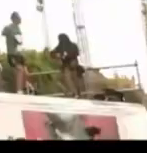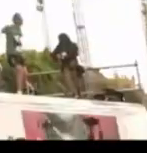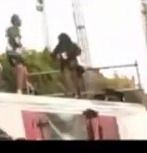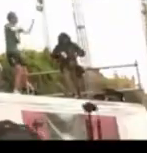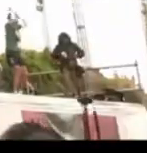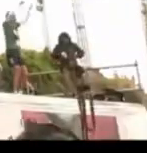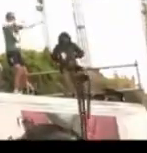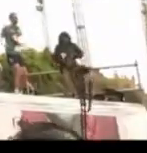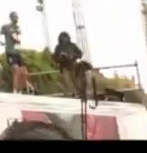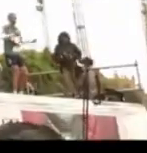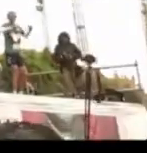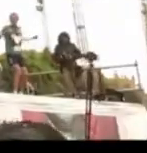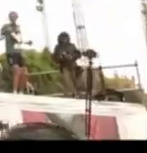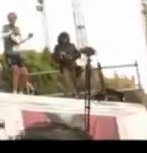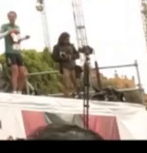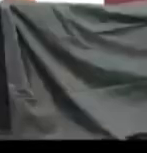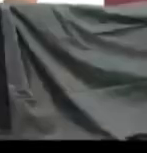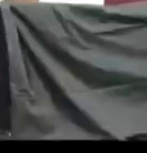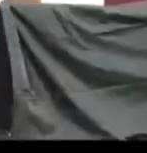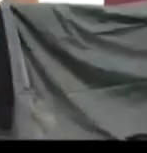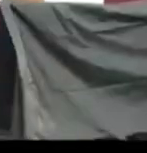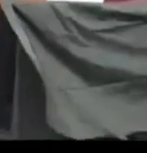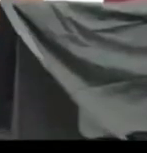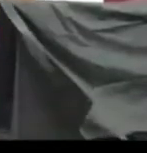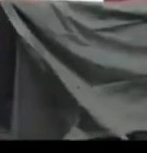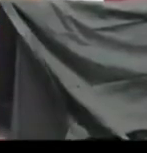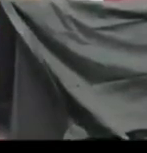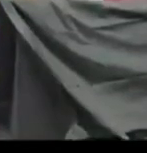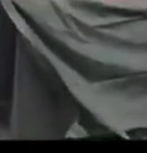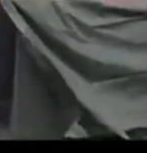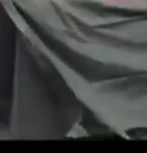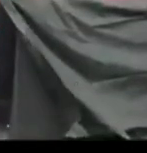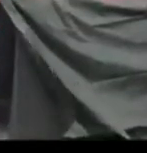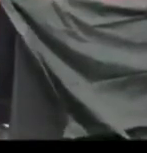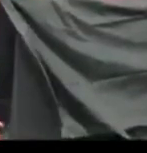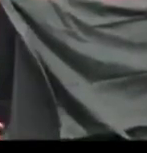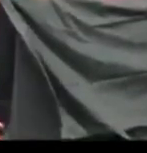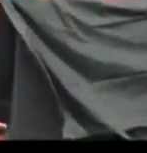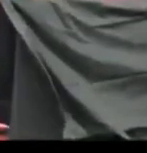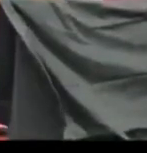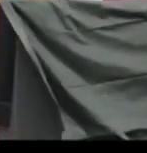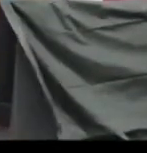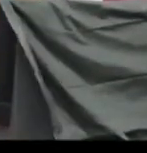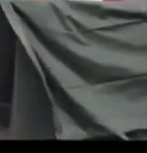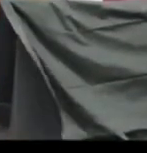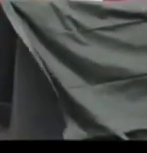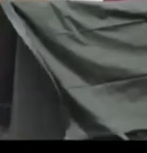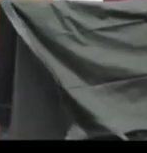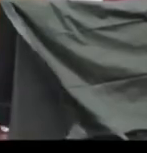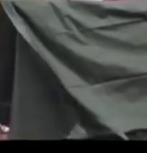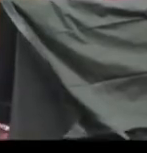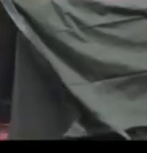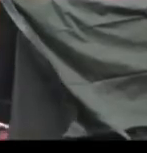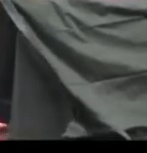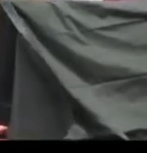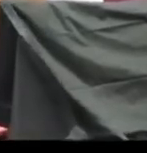Empezó con toda la clase. Muy bien, chicos, de cuenta. Vamos a empezar tirando volado con la mano de adelante, ¿ok? A mi cuenta, vamos a hacer 5